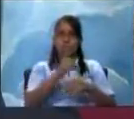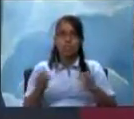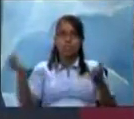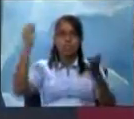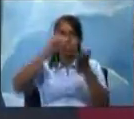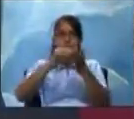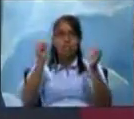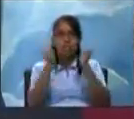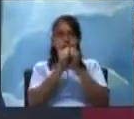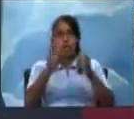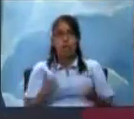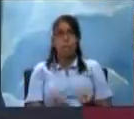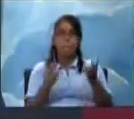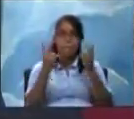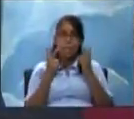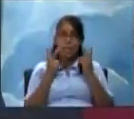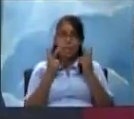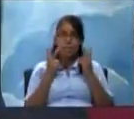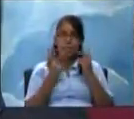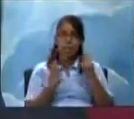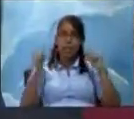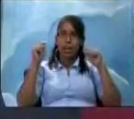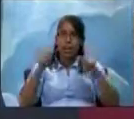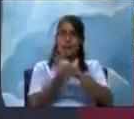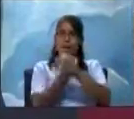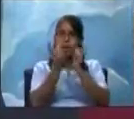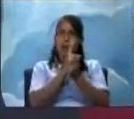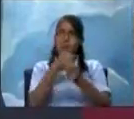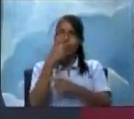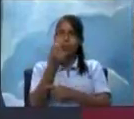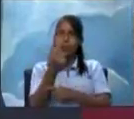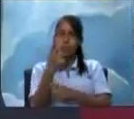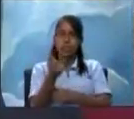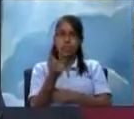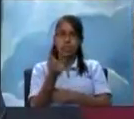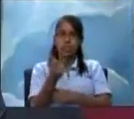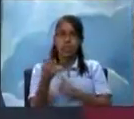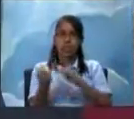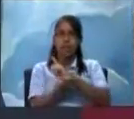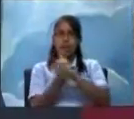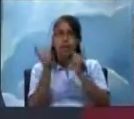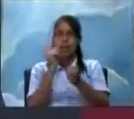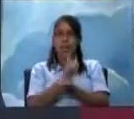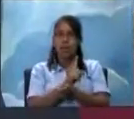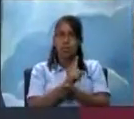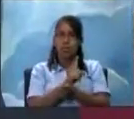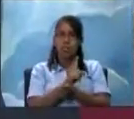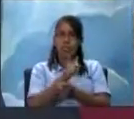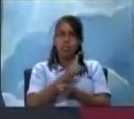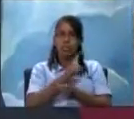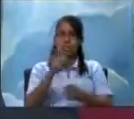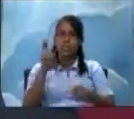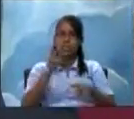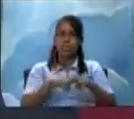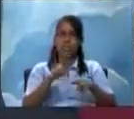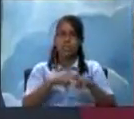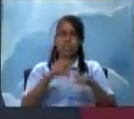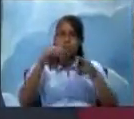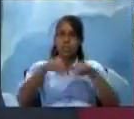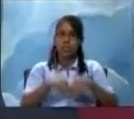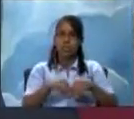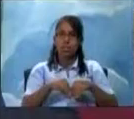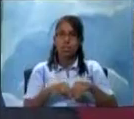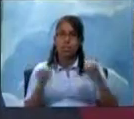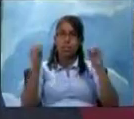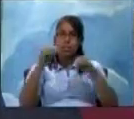que lo regresen con vida. A cambio de un dinero. A cambio de cierta